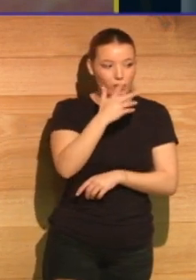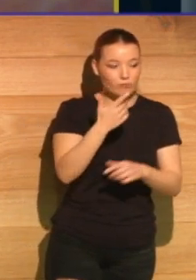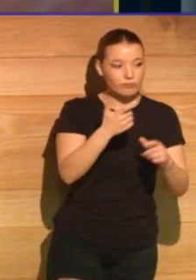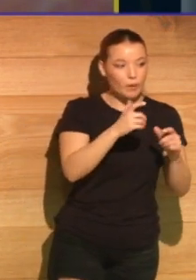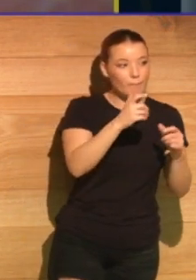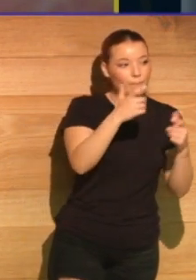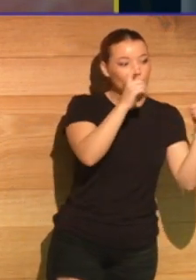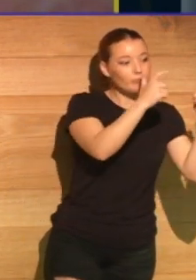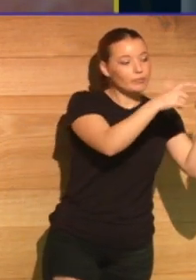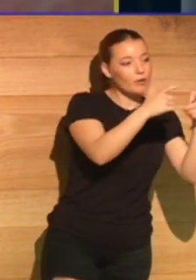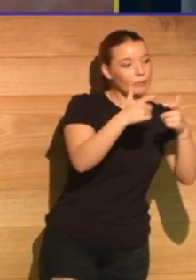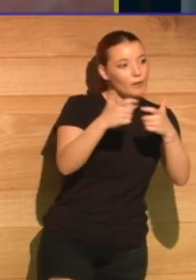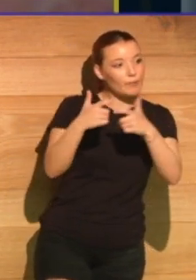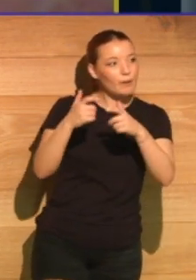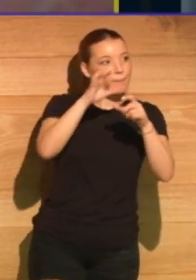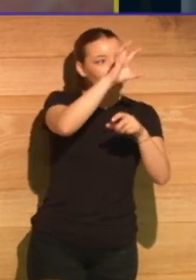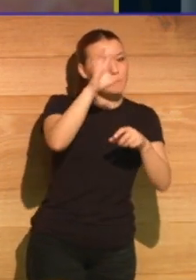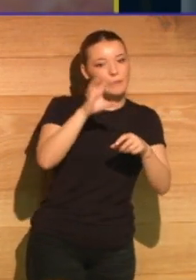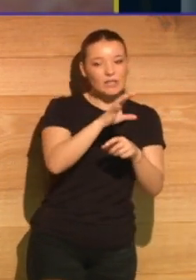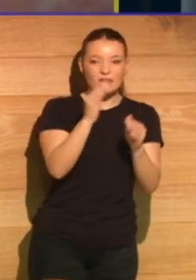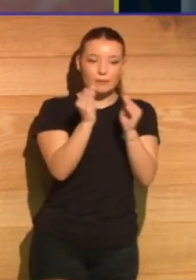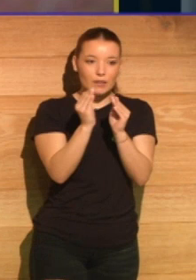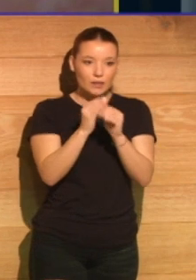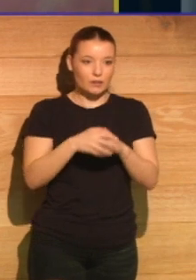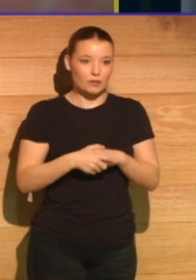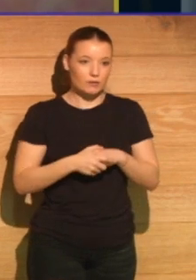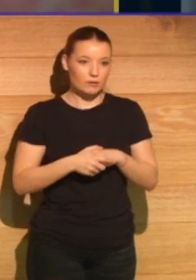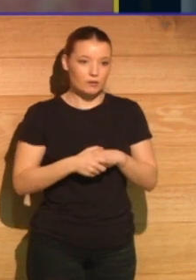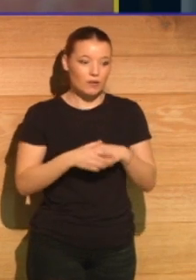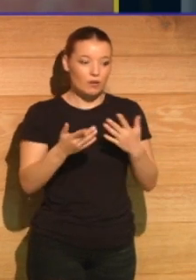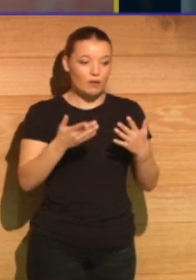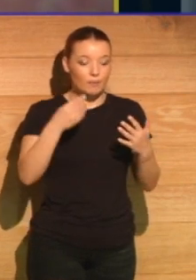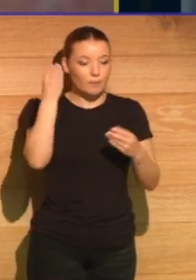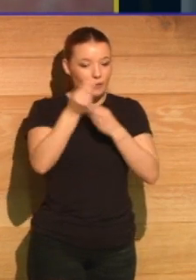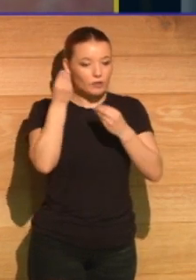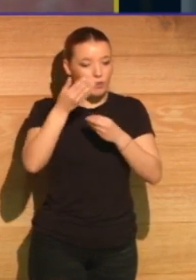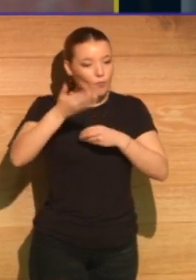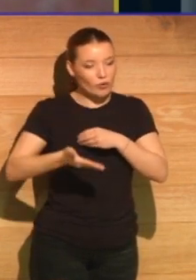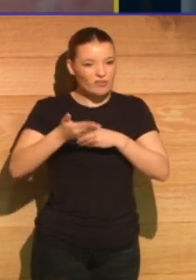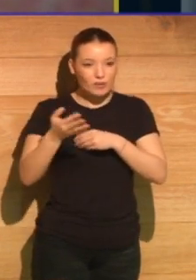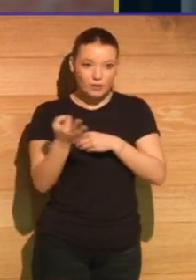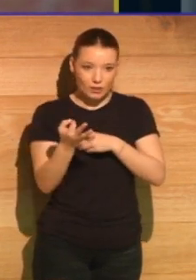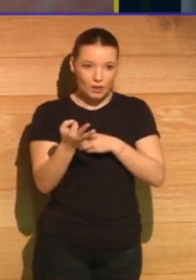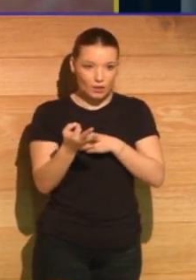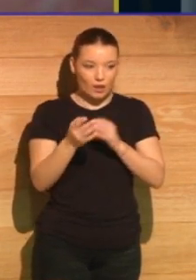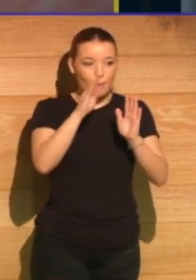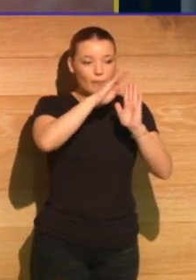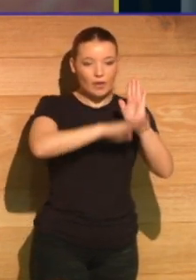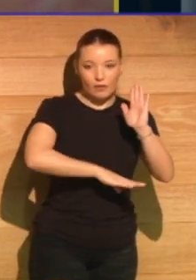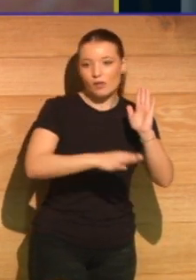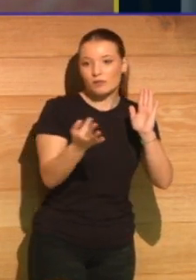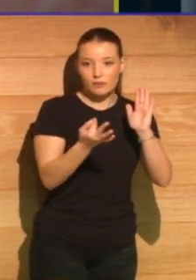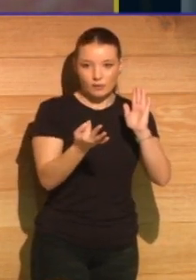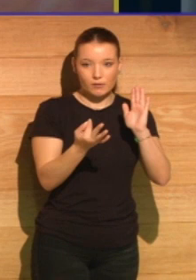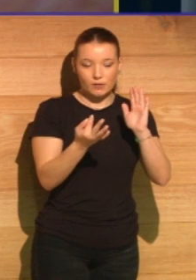sachamos en esa parcela. Y creo que es importante que haya medidas a todos los niveles, a nivel educativo,